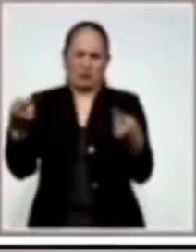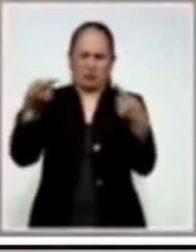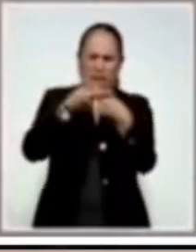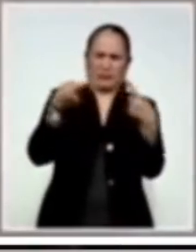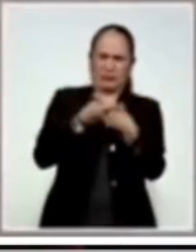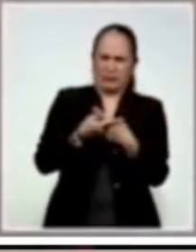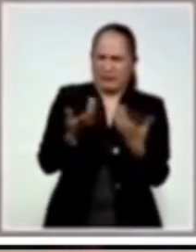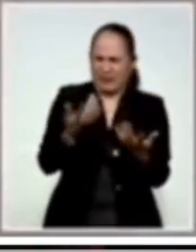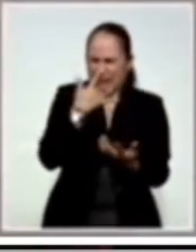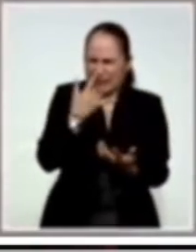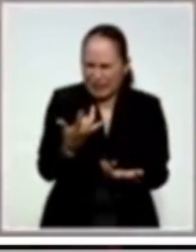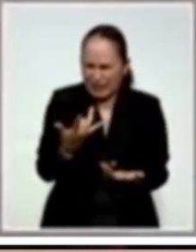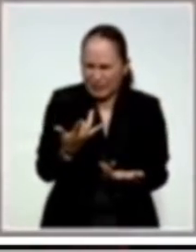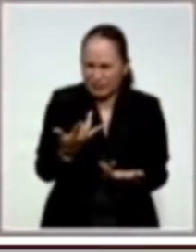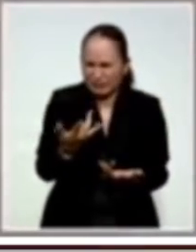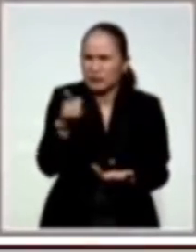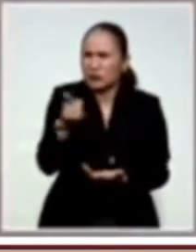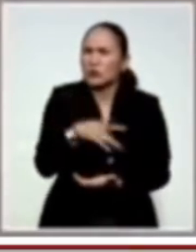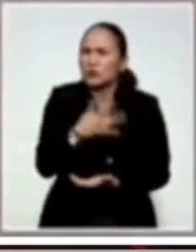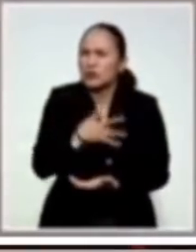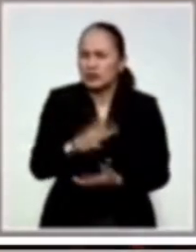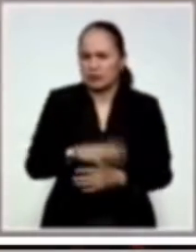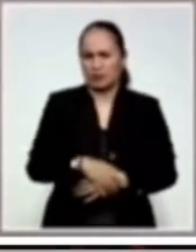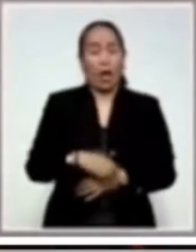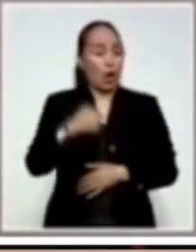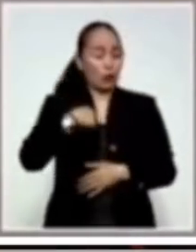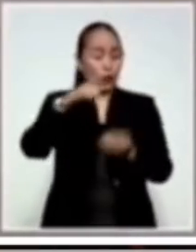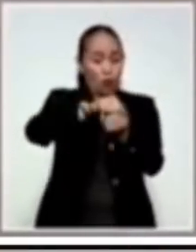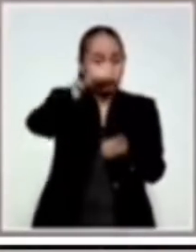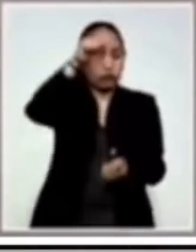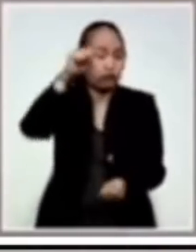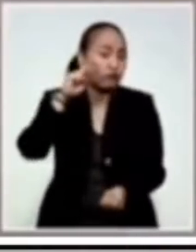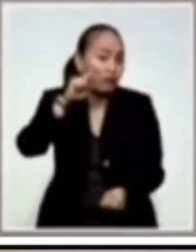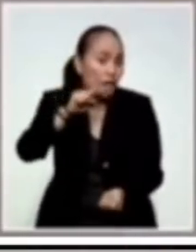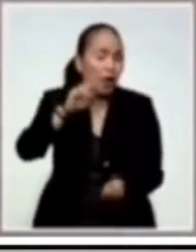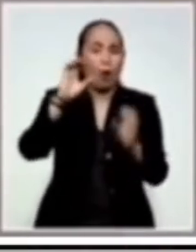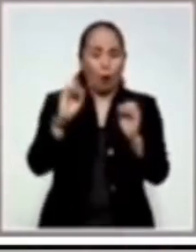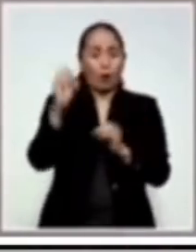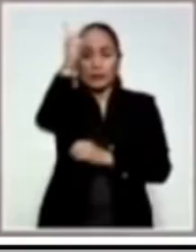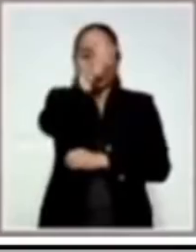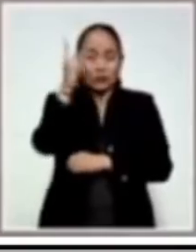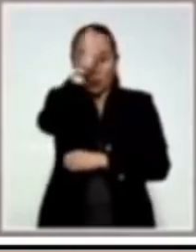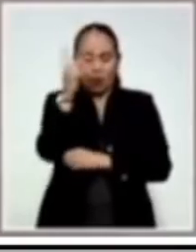yo no soy ni vidente ni psicólogo. Yo me atengo a con lo que los ministros